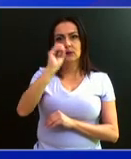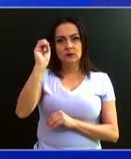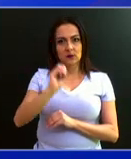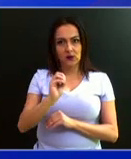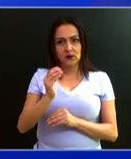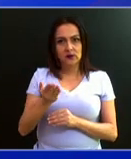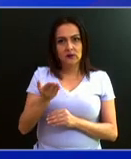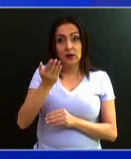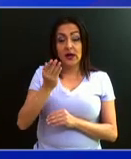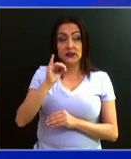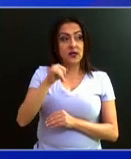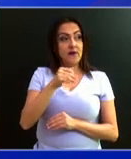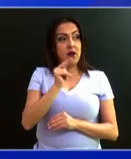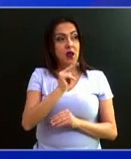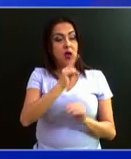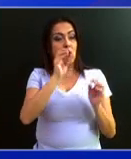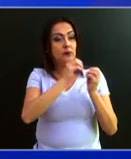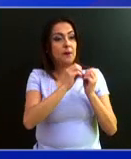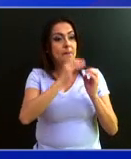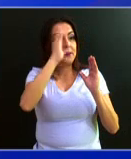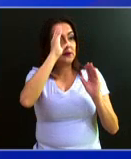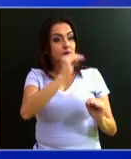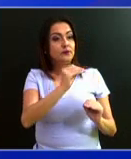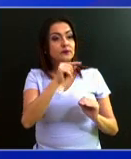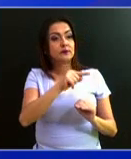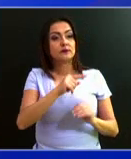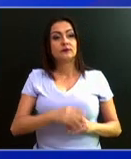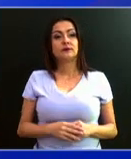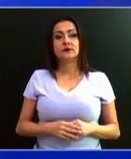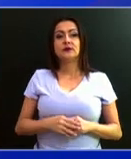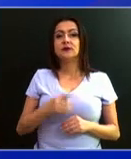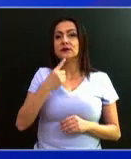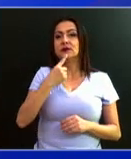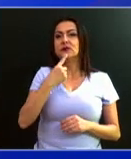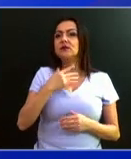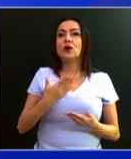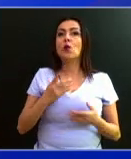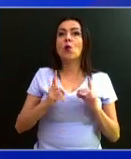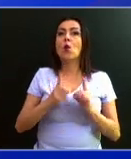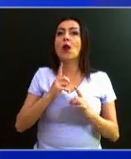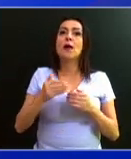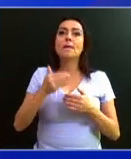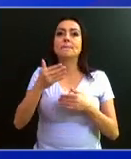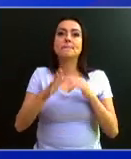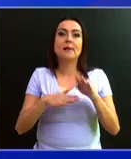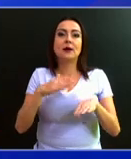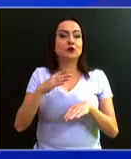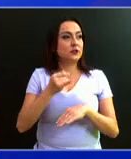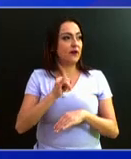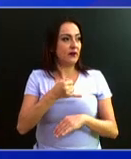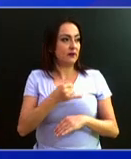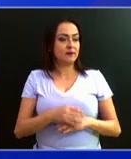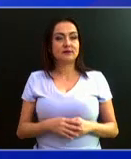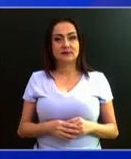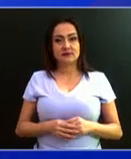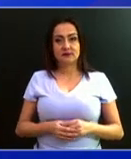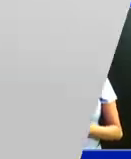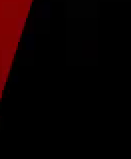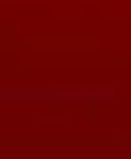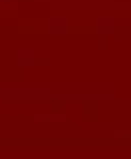2,37%. Jeffrey Naranjo nos amplía esta información y nos dice cuál es el siguiente paso. Jeffrey.